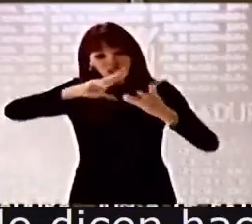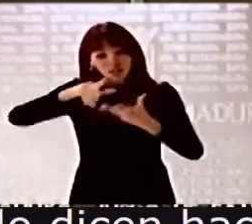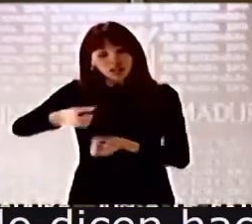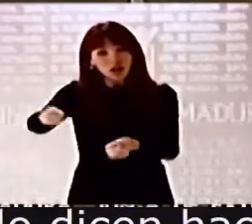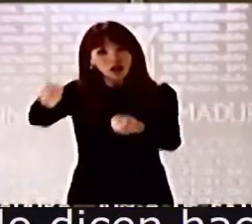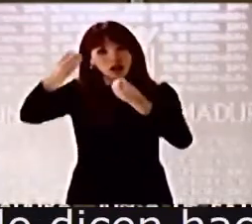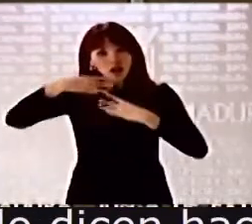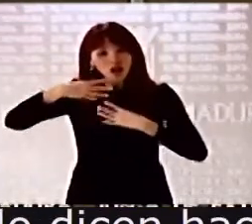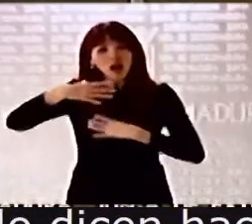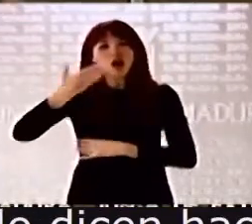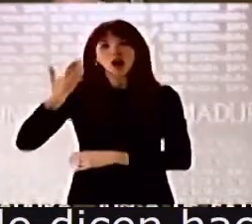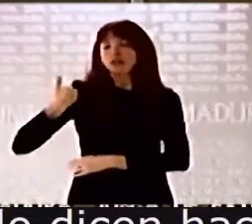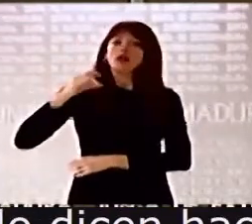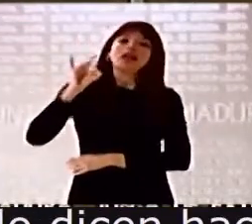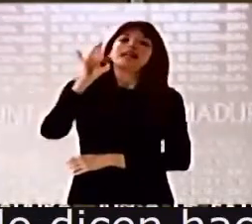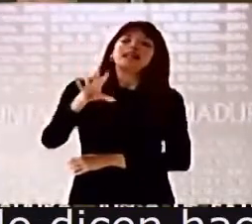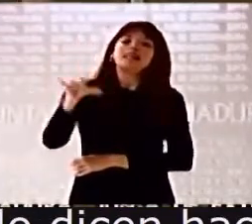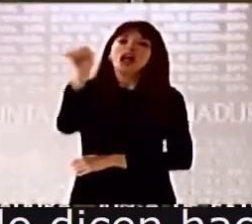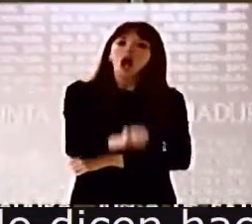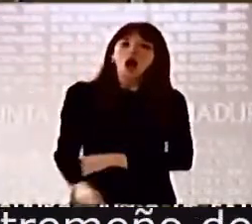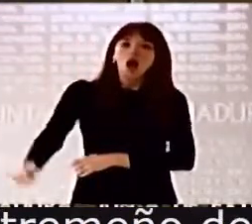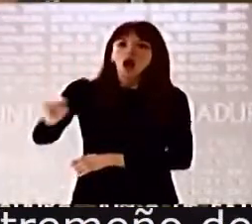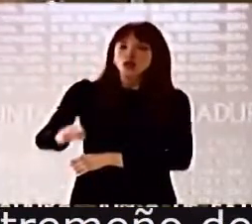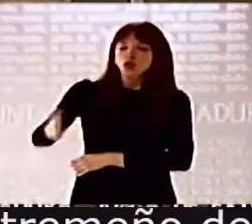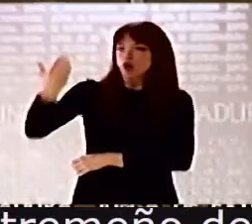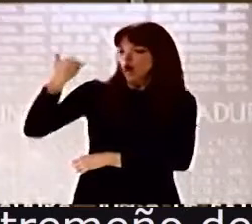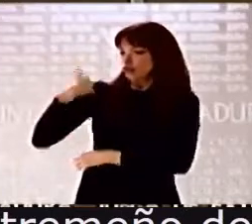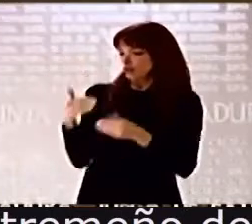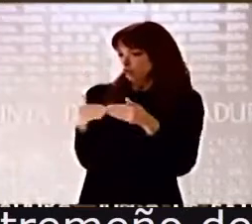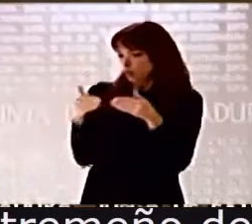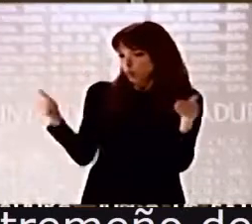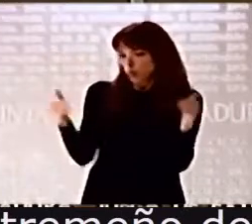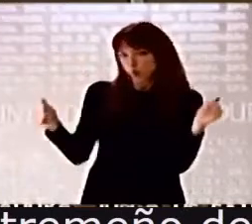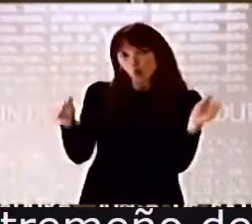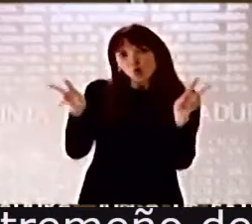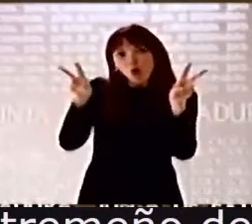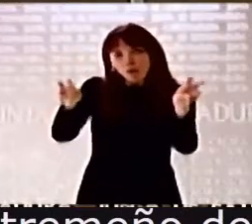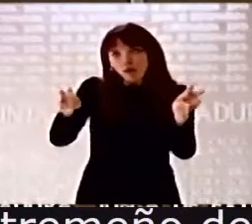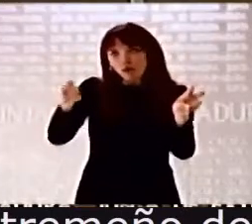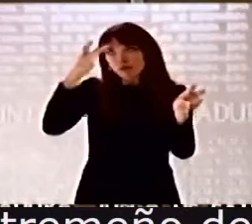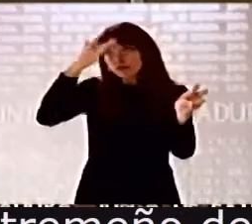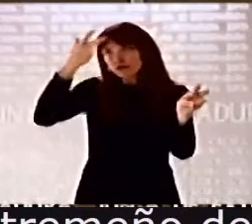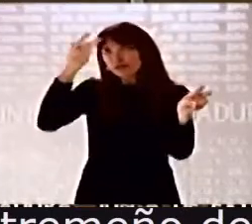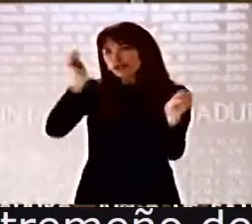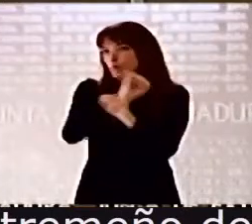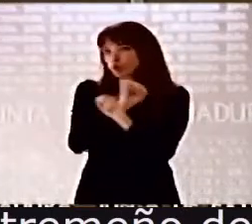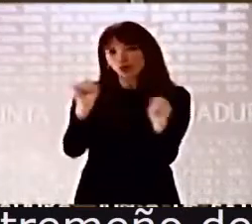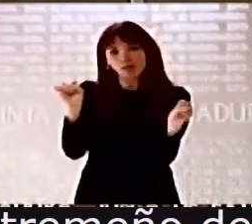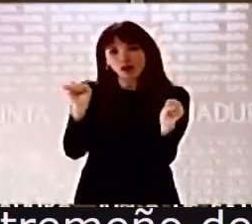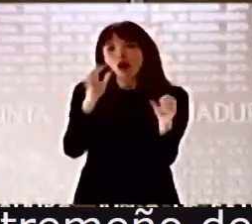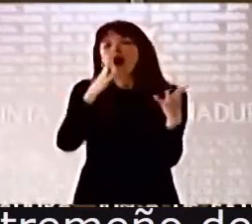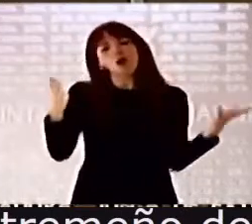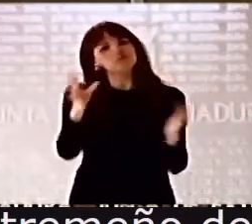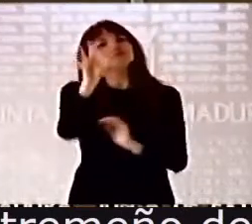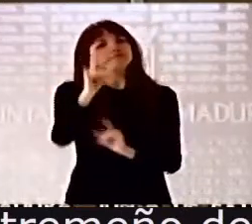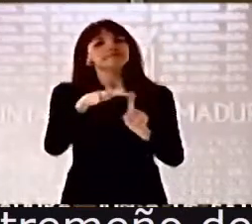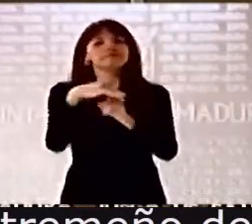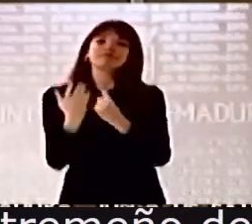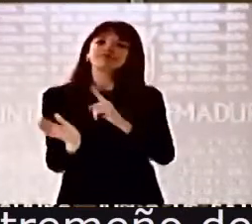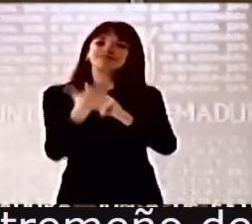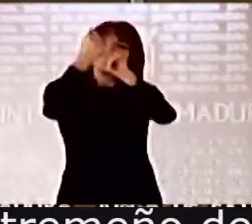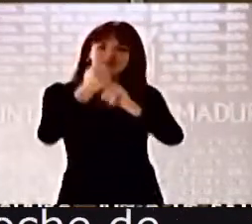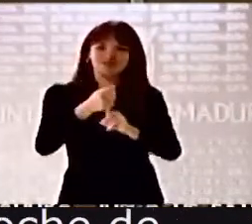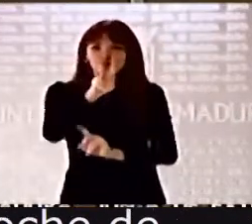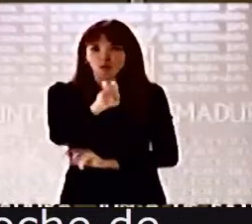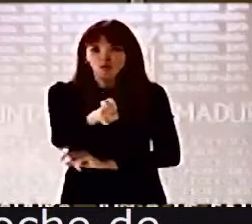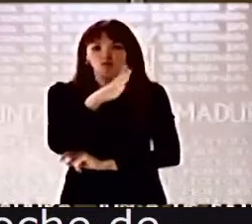parimos el Servicio Extremeño de Salud, pues hubiera pensado que era un sueño de una noche de verano. Pues hoy es una realidad, que son esas